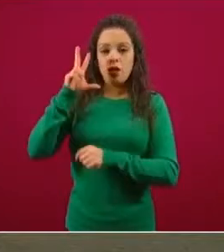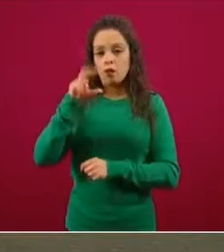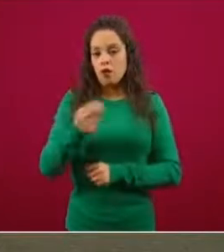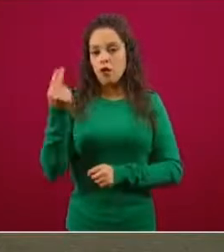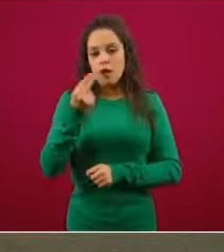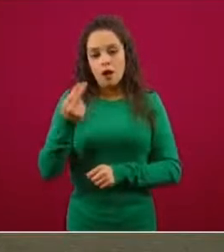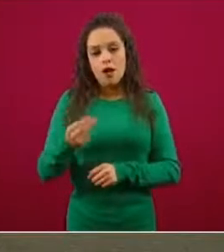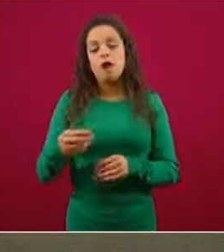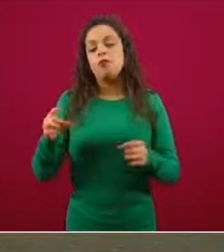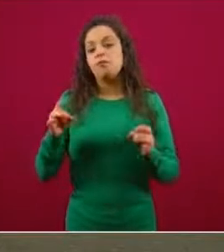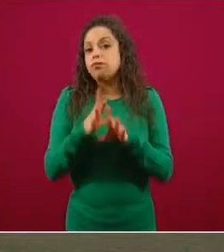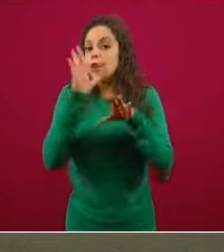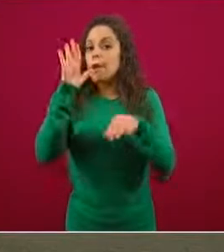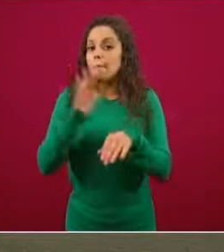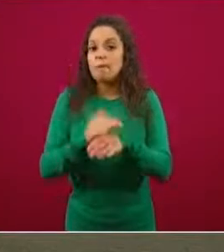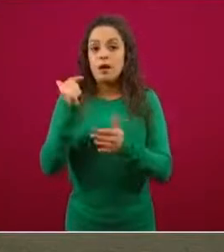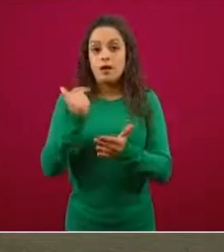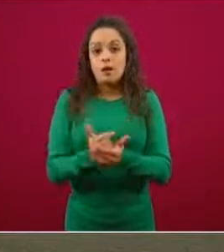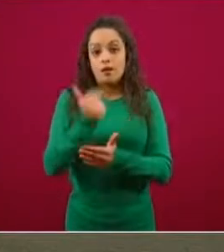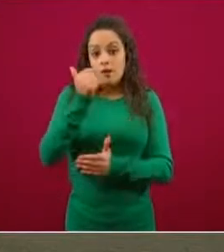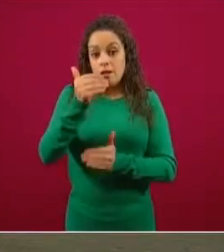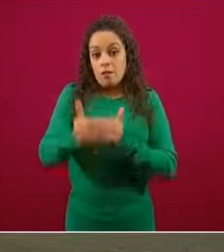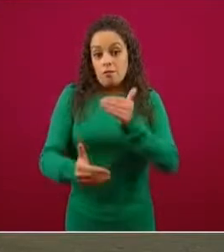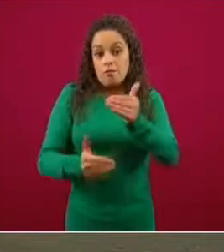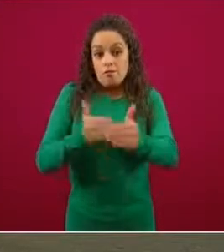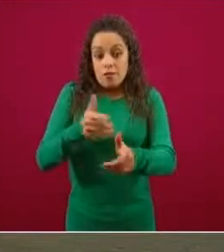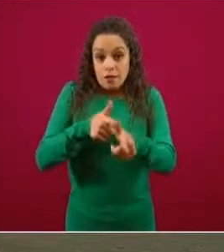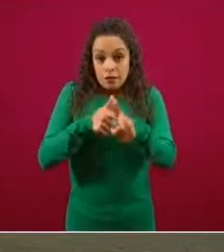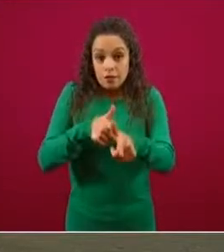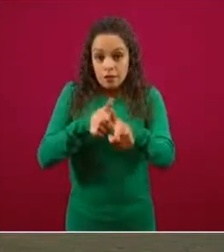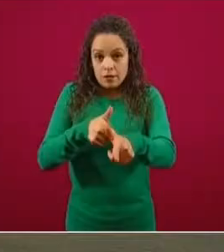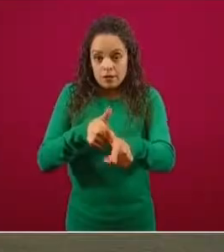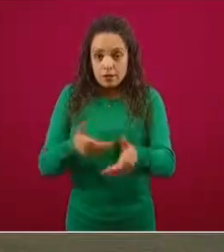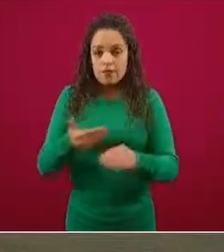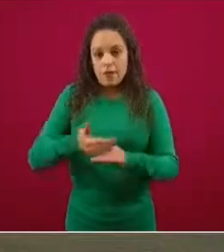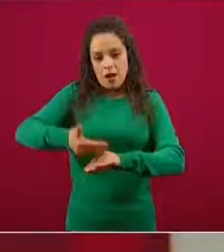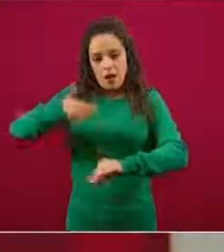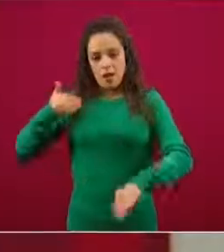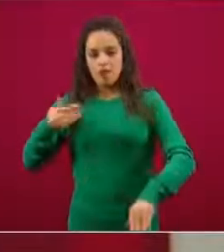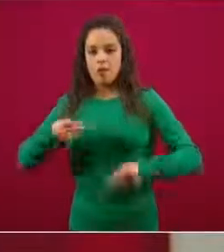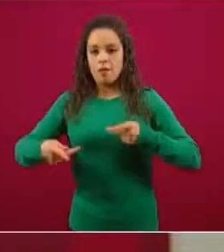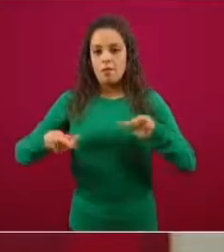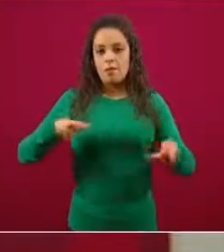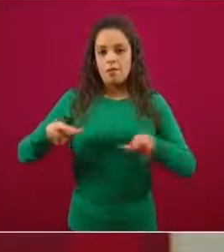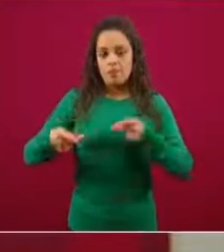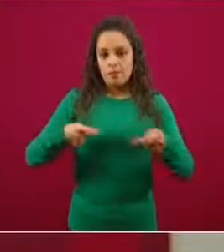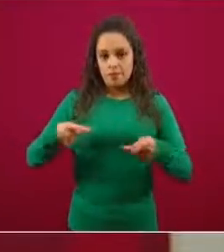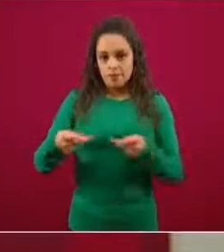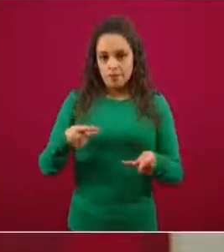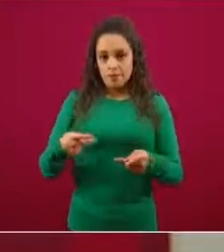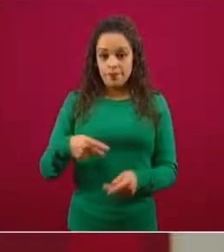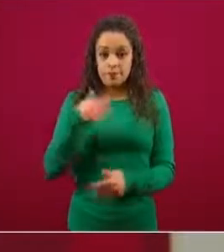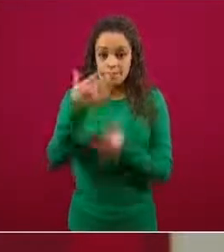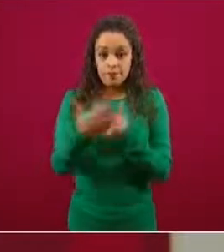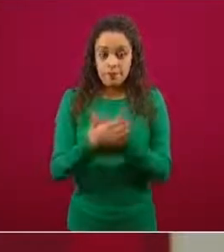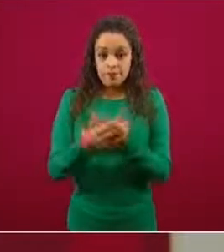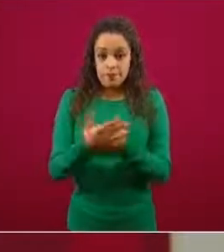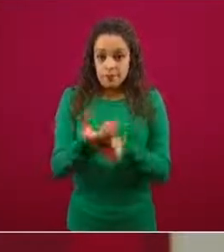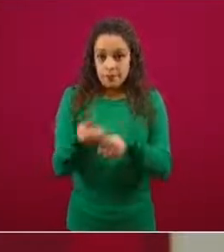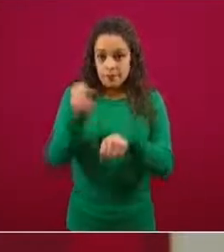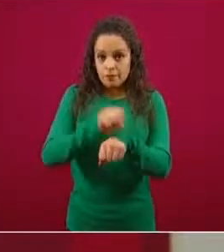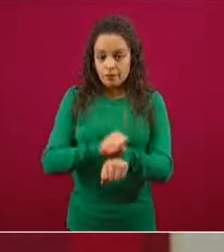más problemático, de tal manera que estamos preparados para estas próximas semanas, que serán las semanas